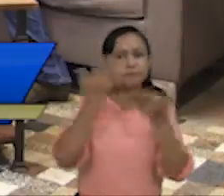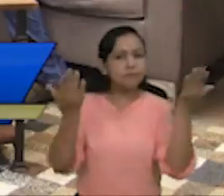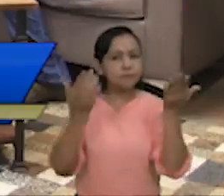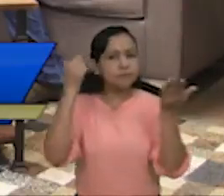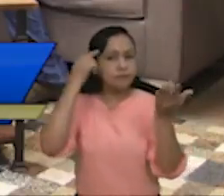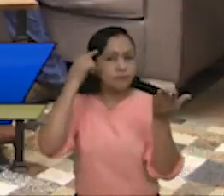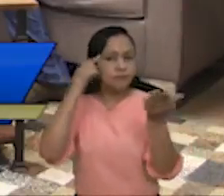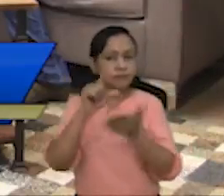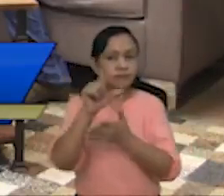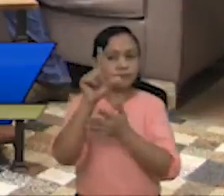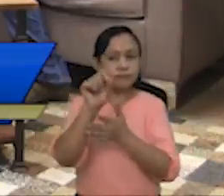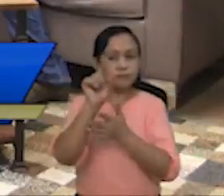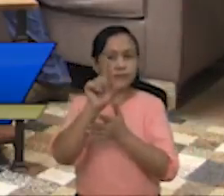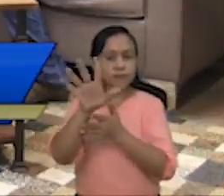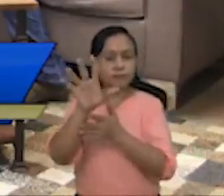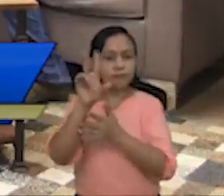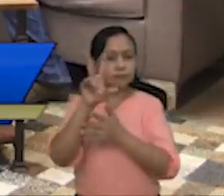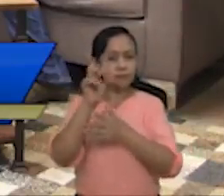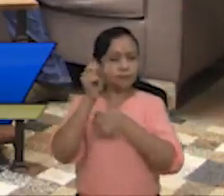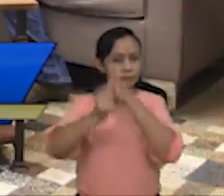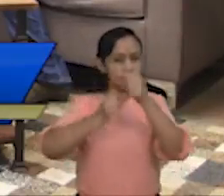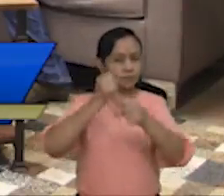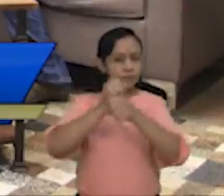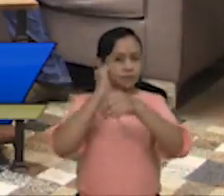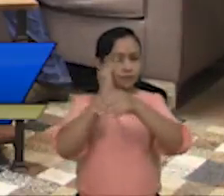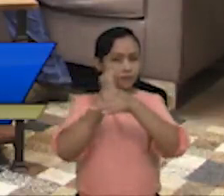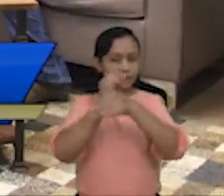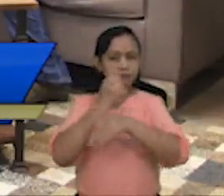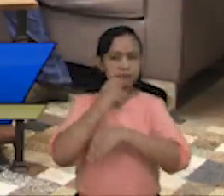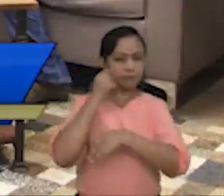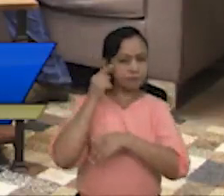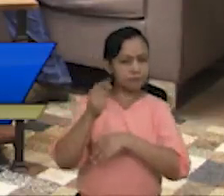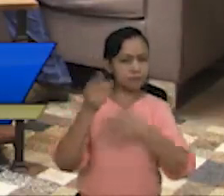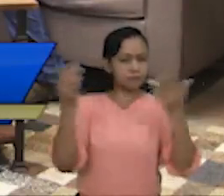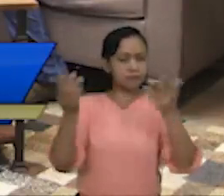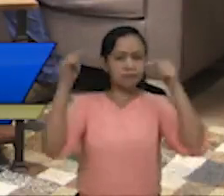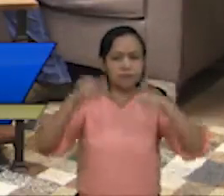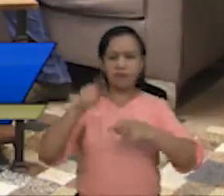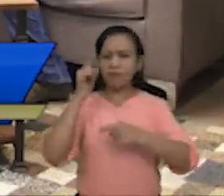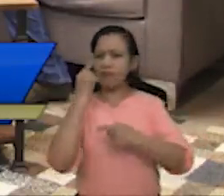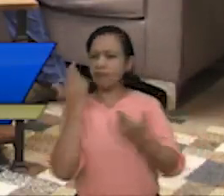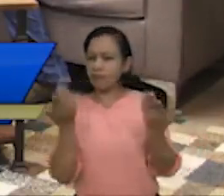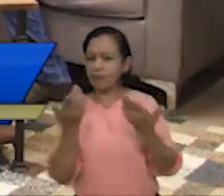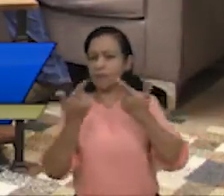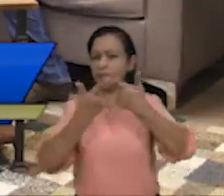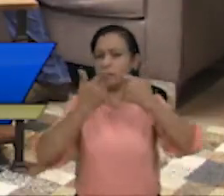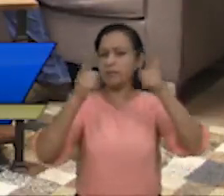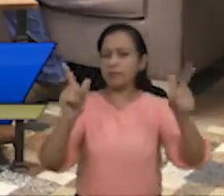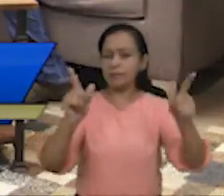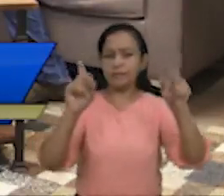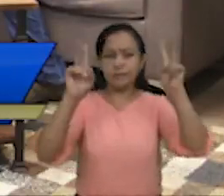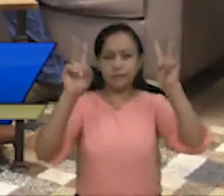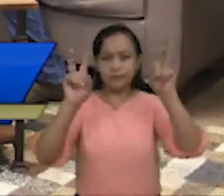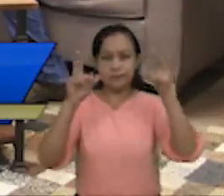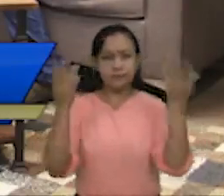hace 10, 15, 20 años íbamos a cuestionar a la iglesia como la cuestionamos hoy? Con libertad en el marco y